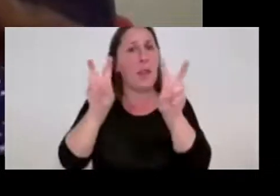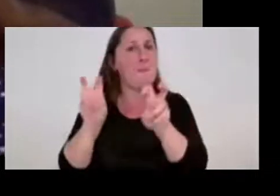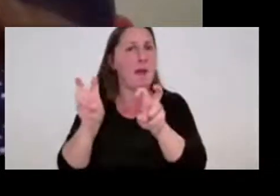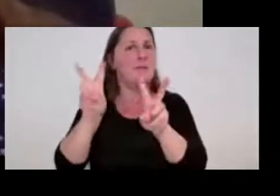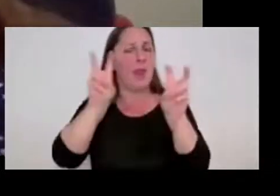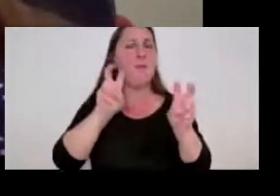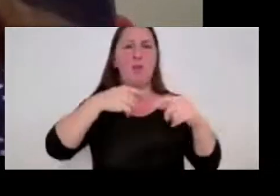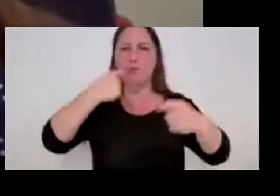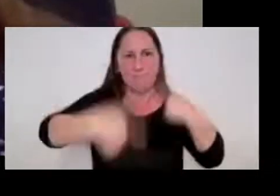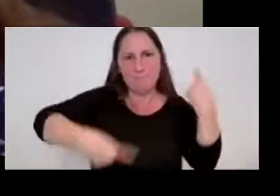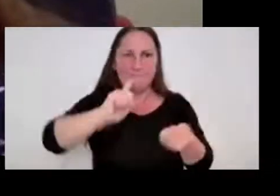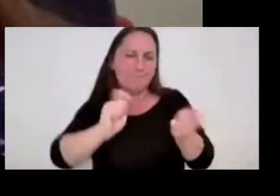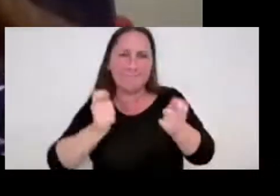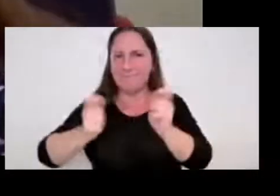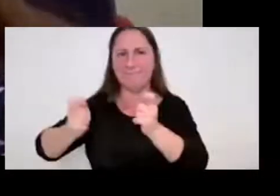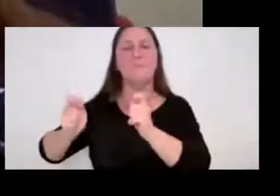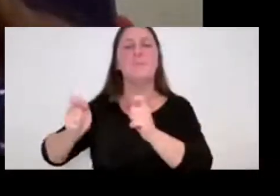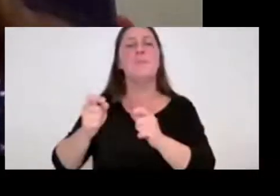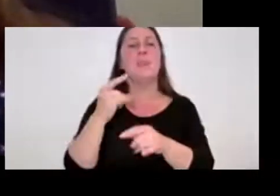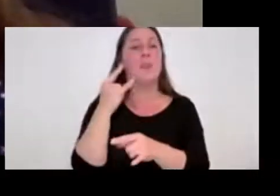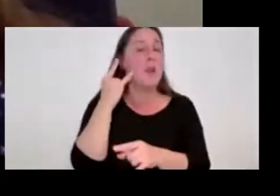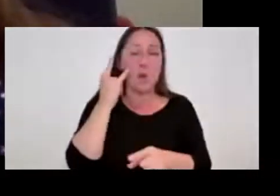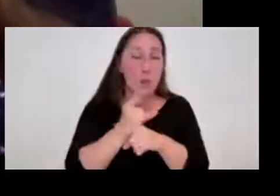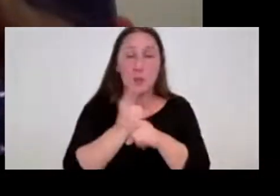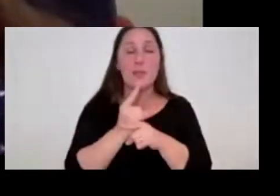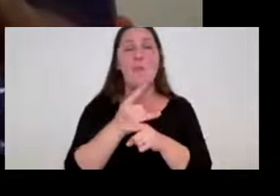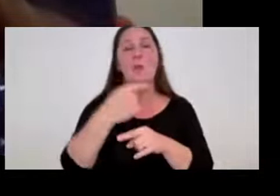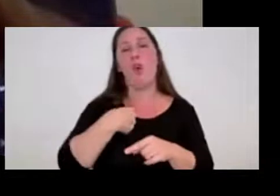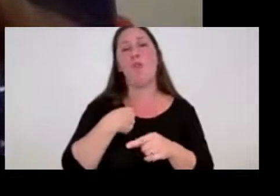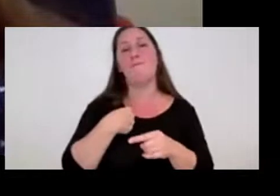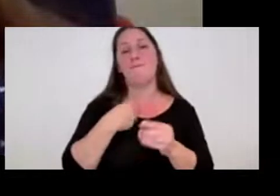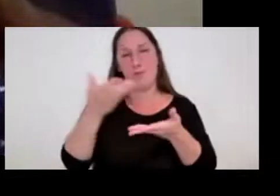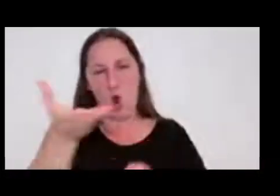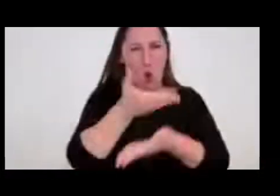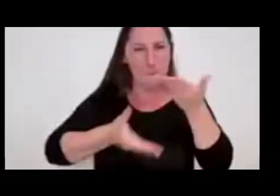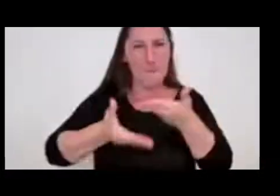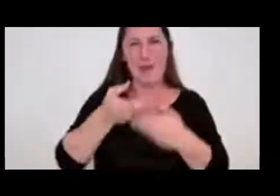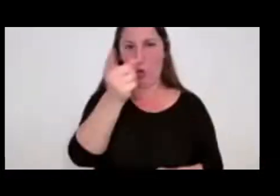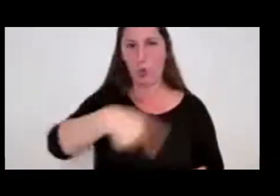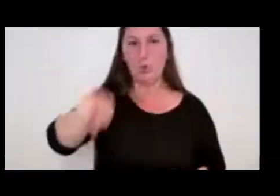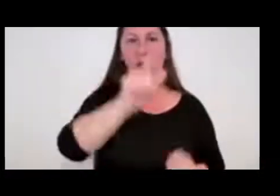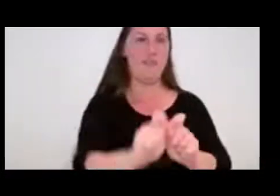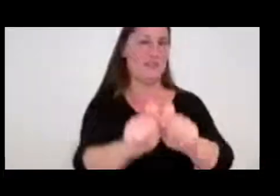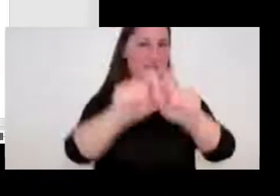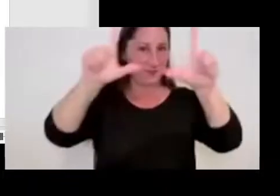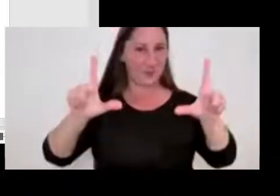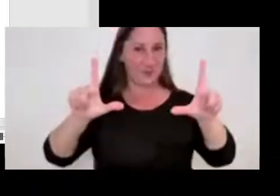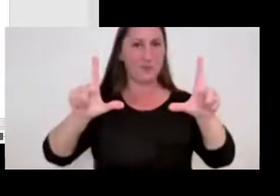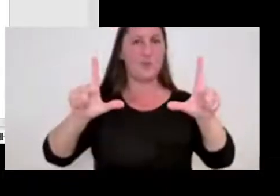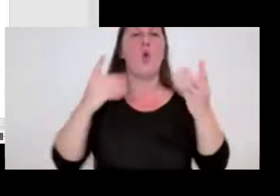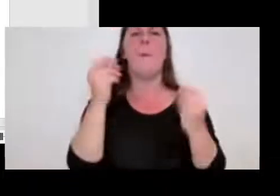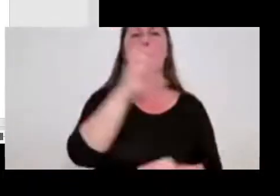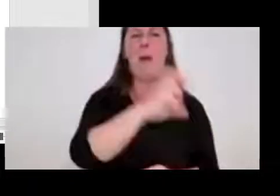dinámicas. Como siempre, voy a compartir con ustedes lo que es el desarrollo de un